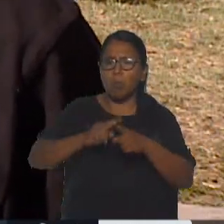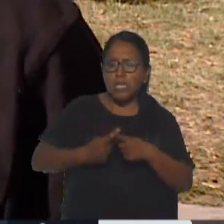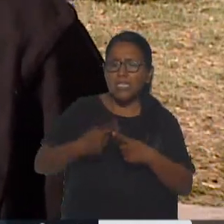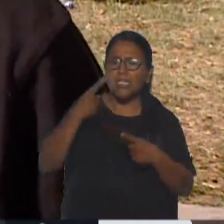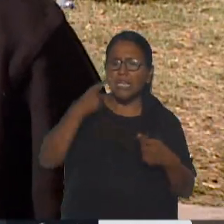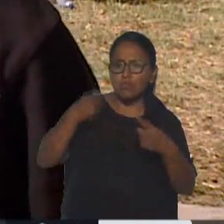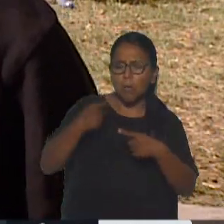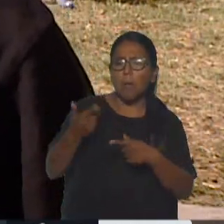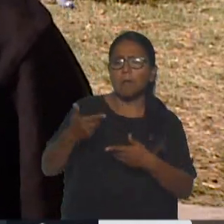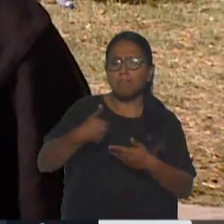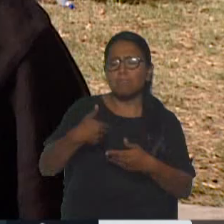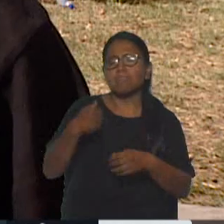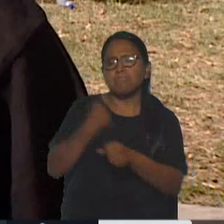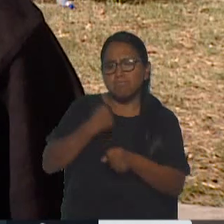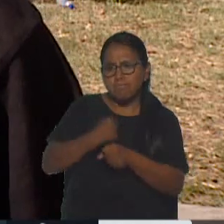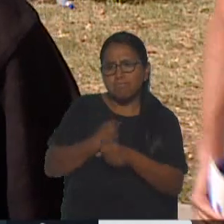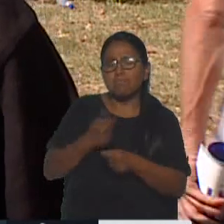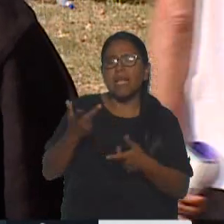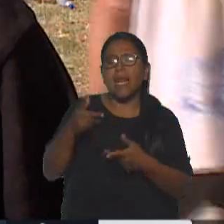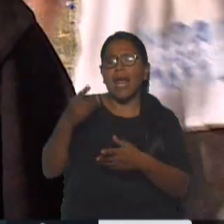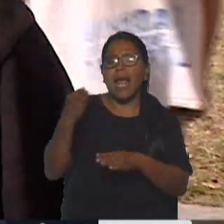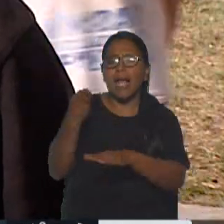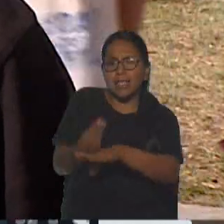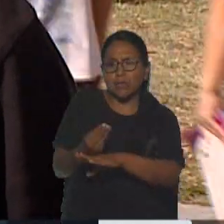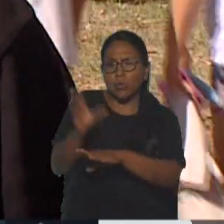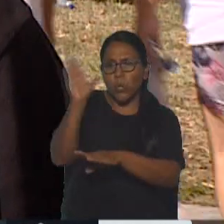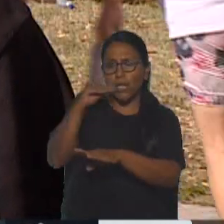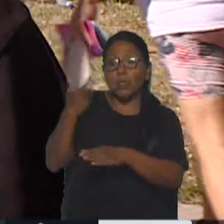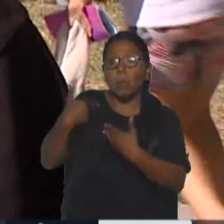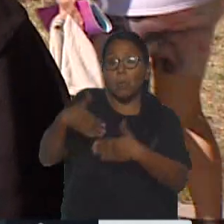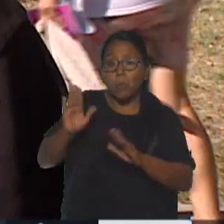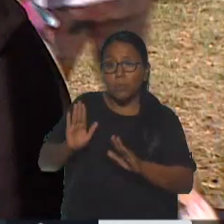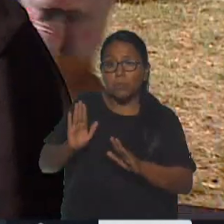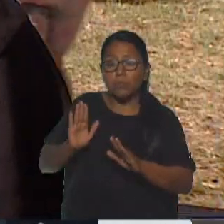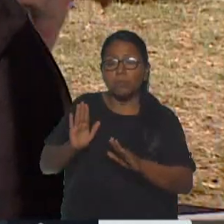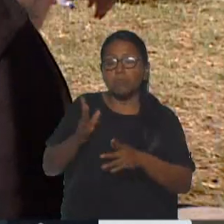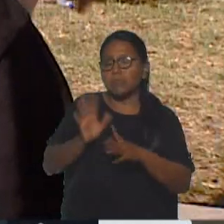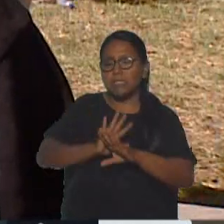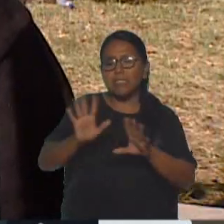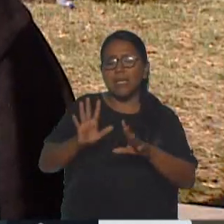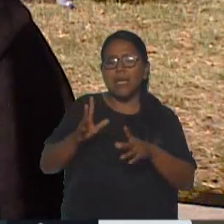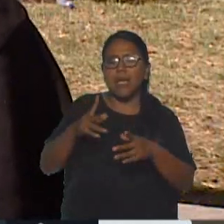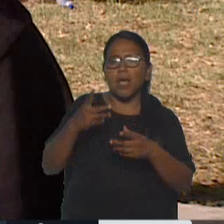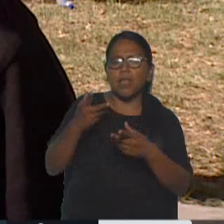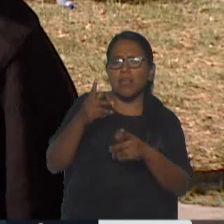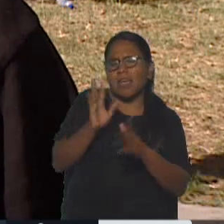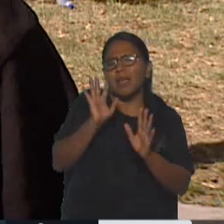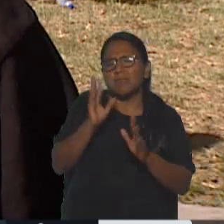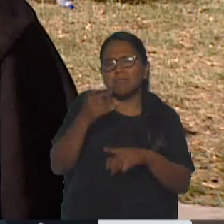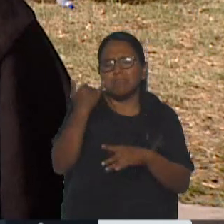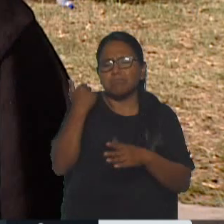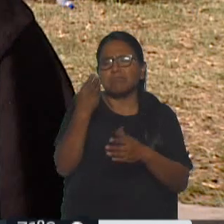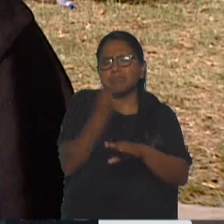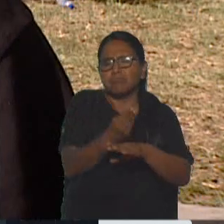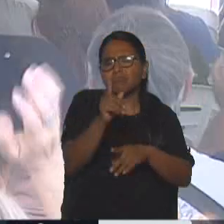institucional, que trabajemos para que una candidatura de Cristina sea posible. Eso implica romper todos los intentos de proscripción que han habido,